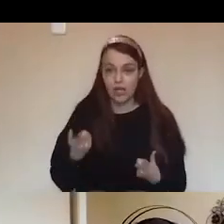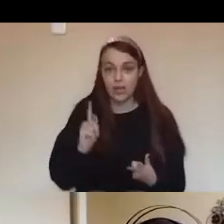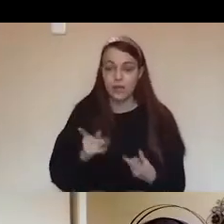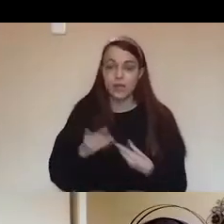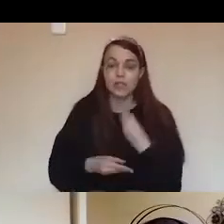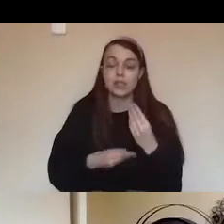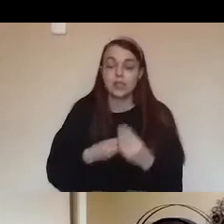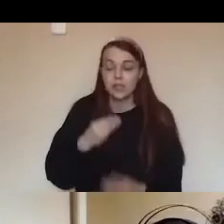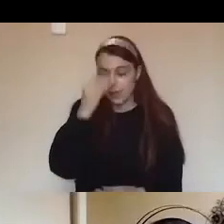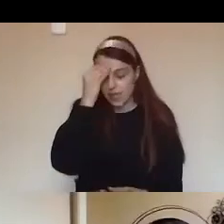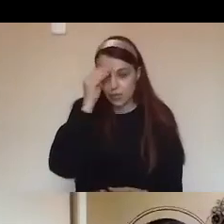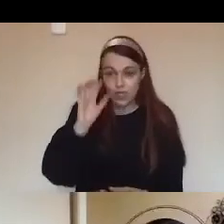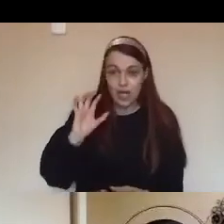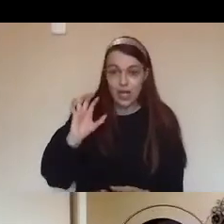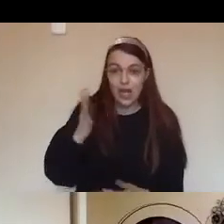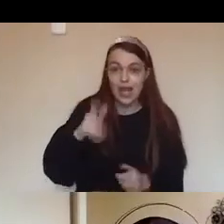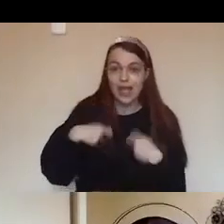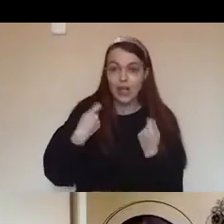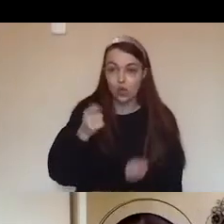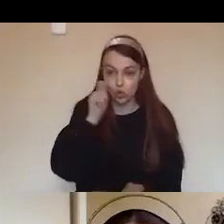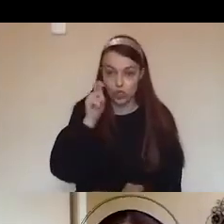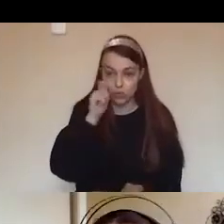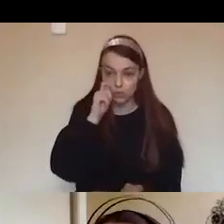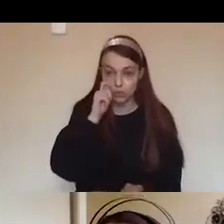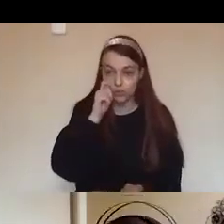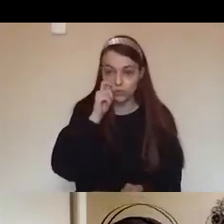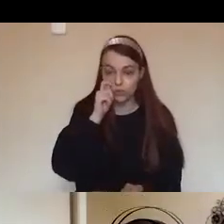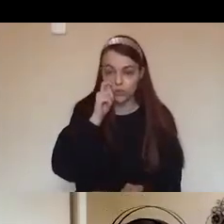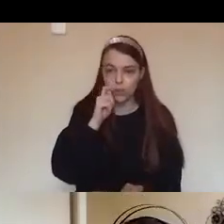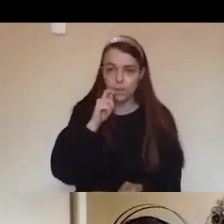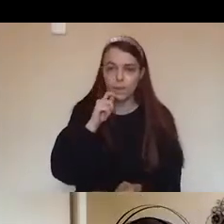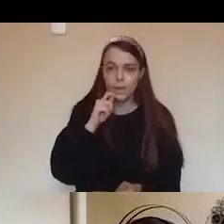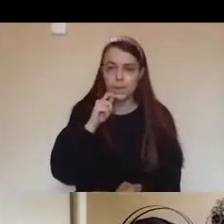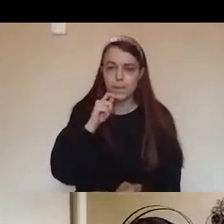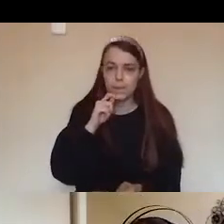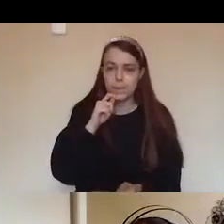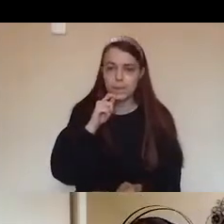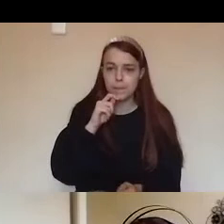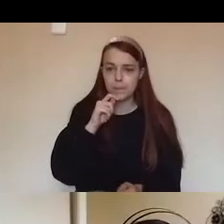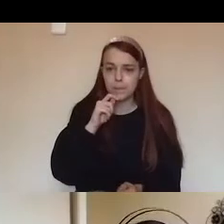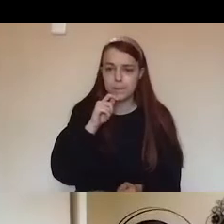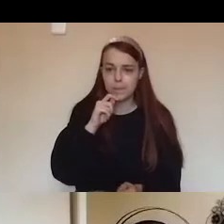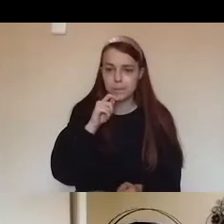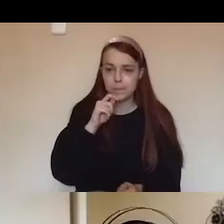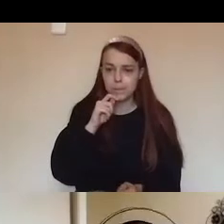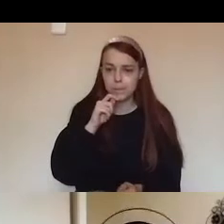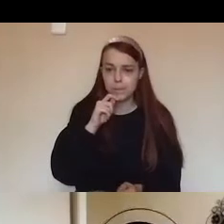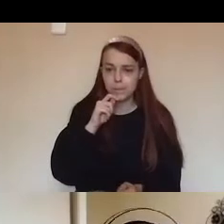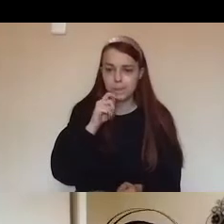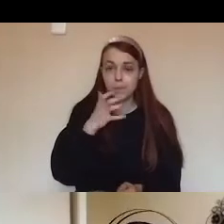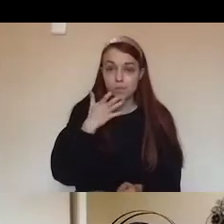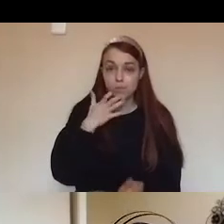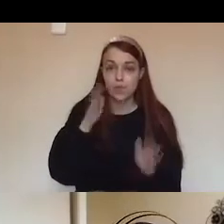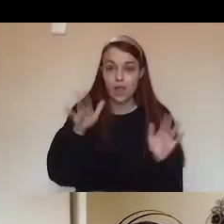ecoturismo, que es un círculo muy virtuoso si efectivamente podemos llegar a un viaje